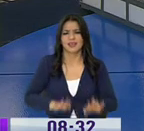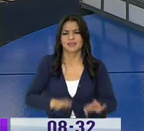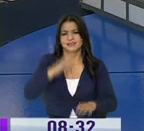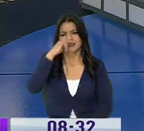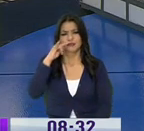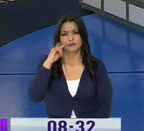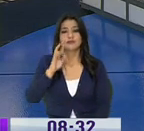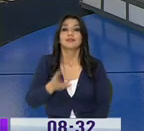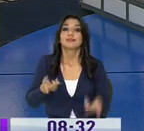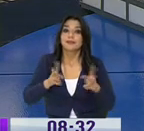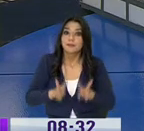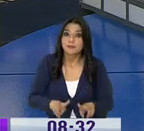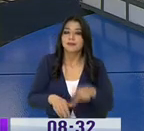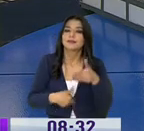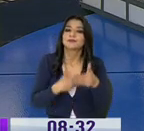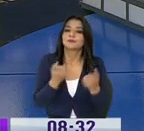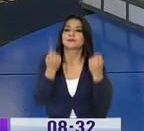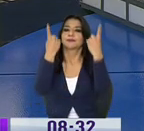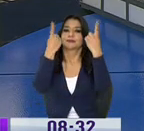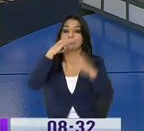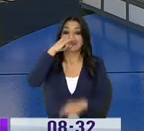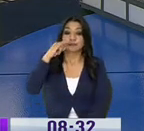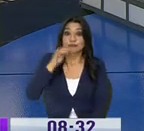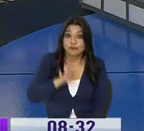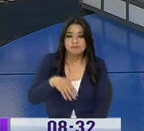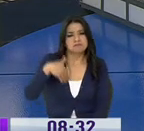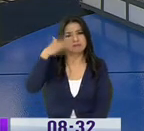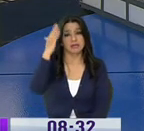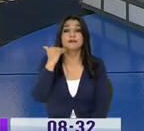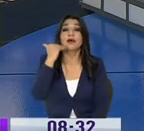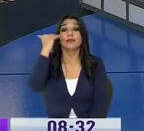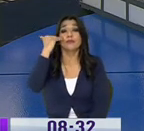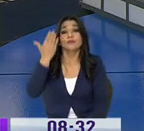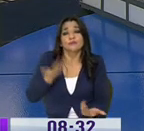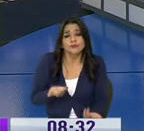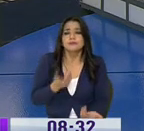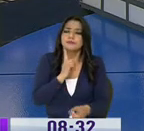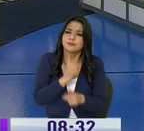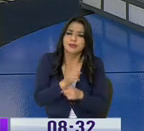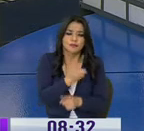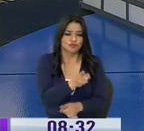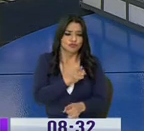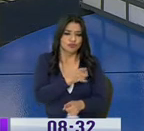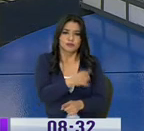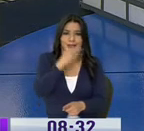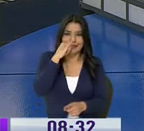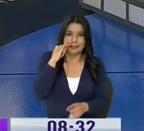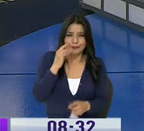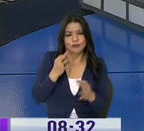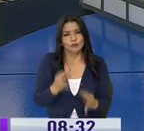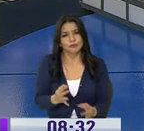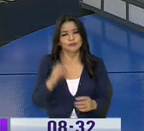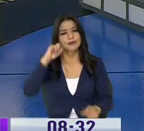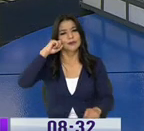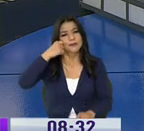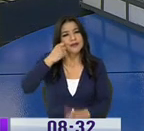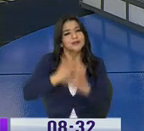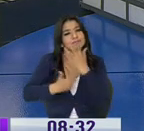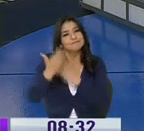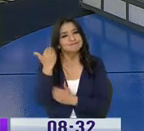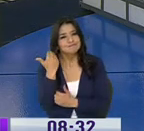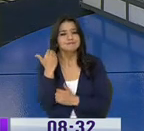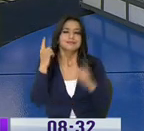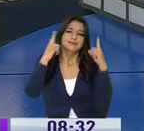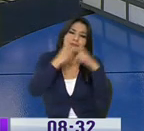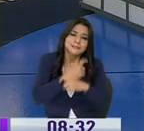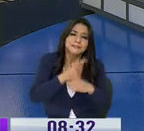eso también lo entendemos luego. O sea, la Navidad sí. No es de los adultos, sino de los niños, porque para nosotros se nos vuelve una temporada llena de recuerdos, complicada, llena